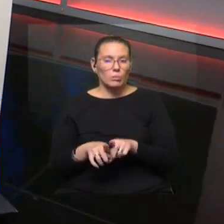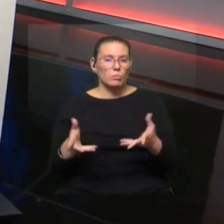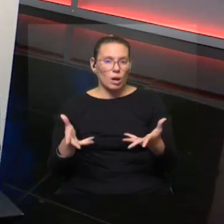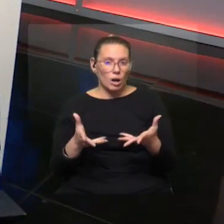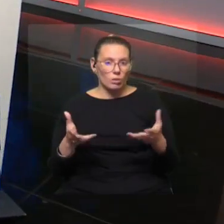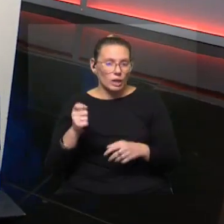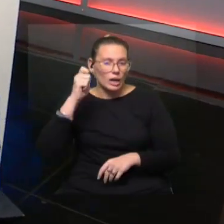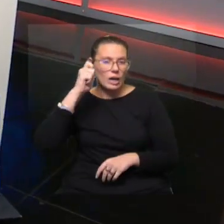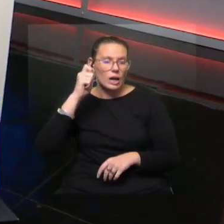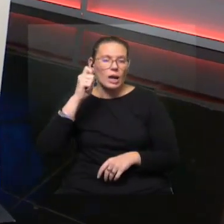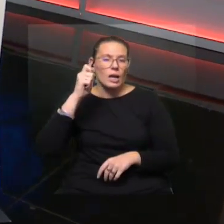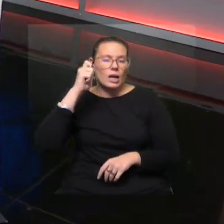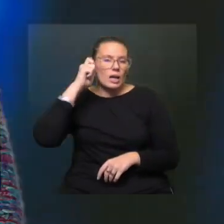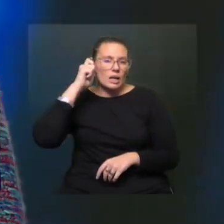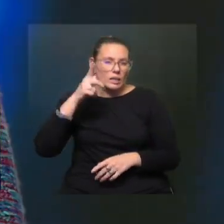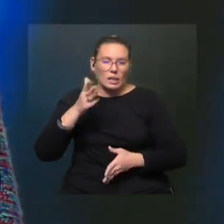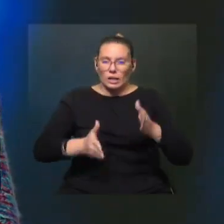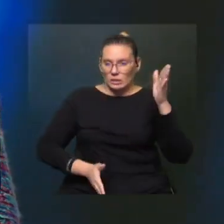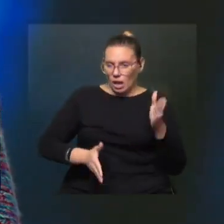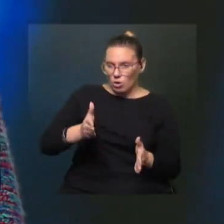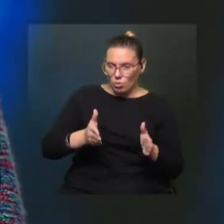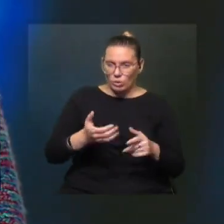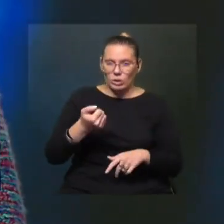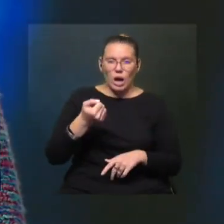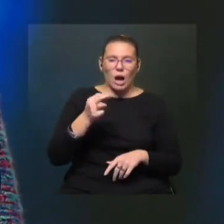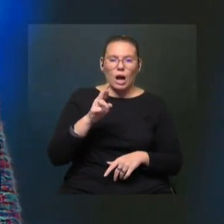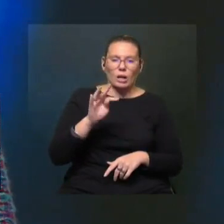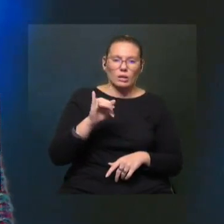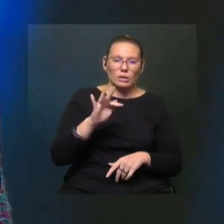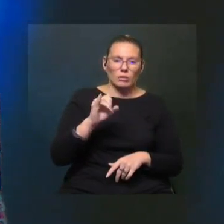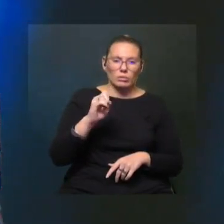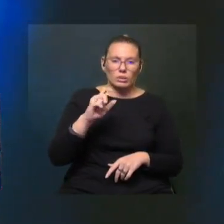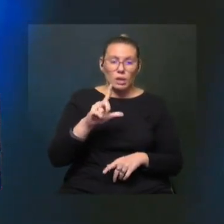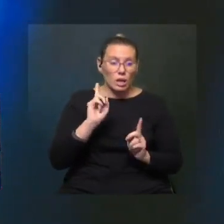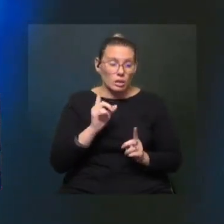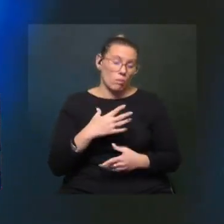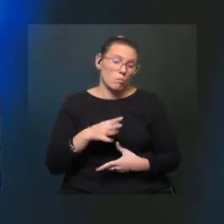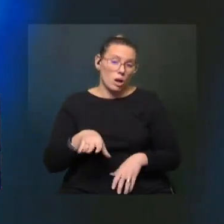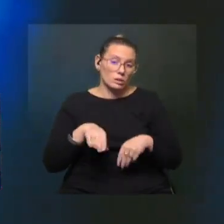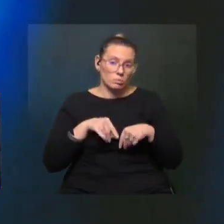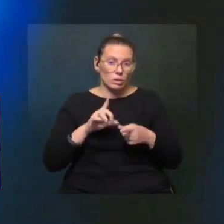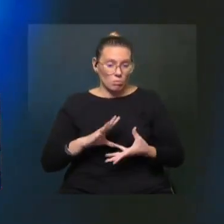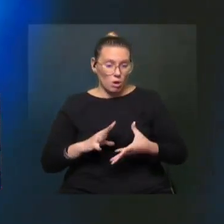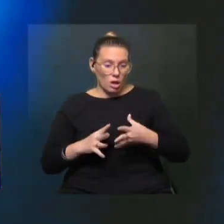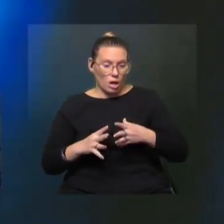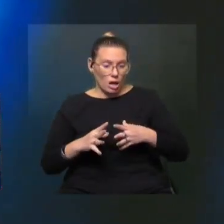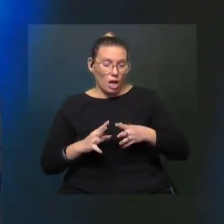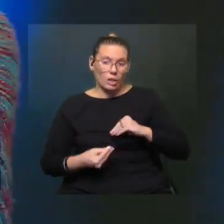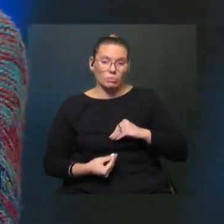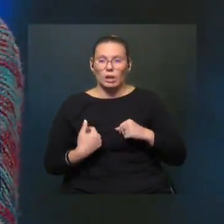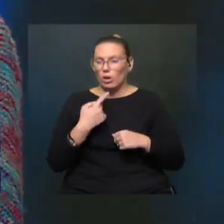tenemos la Inteligencia artificial hay que usarla yo yo digo Tenemos que irnos adecuando no no podemos quedarnos